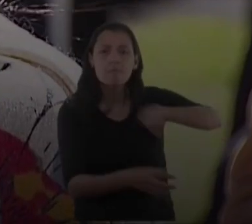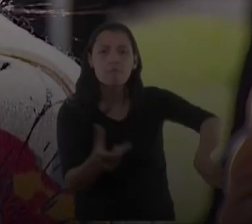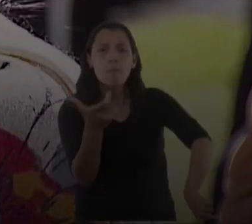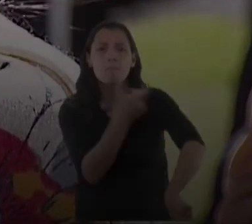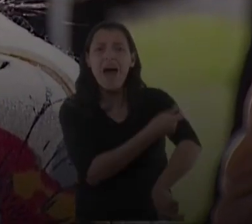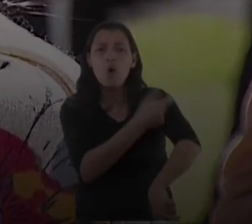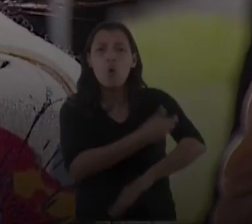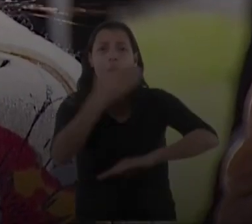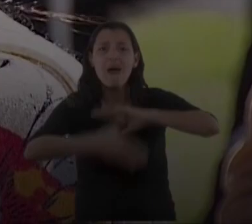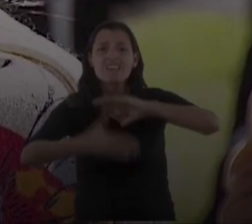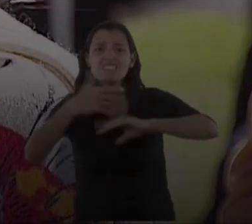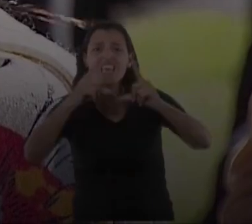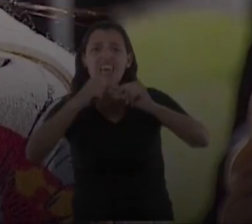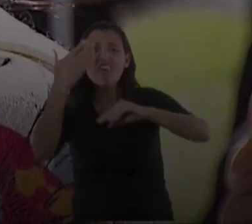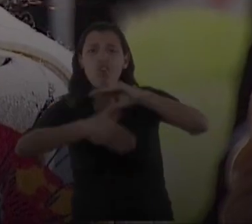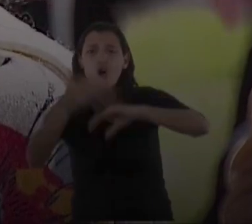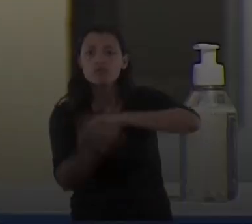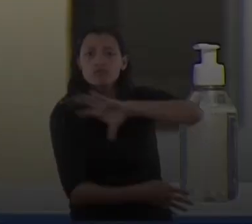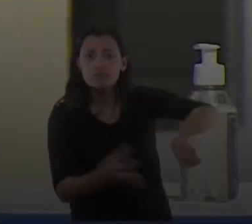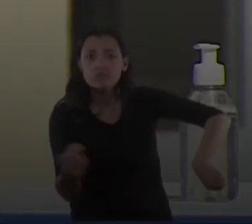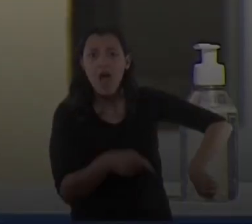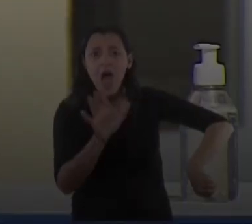chicos necesitaban.